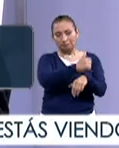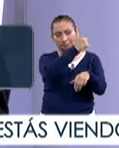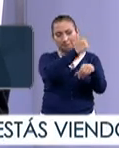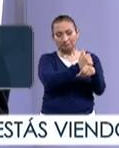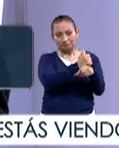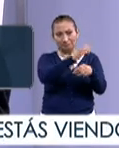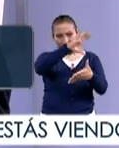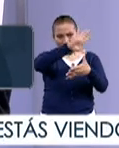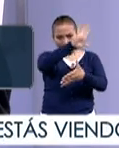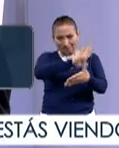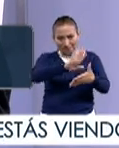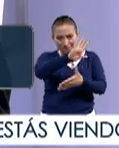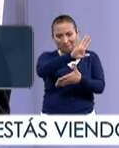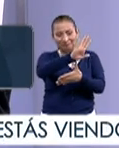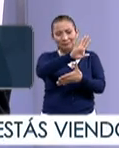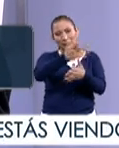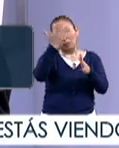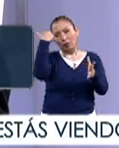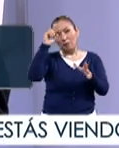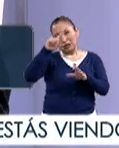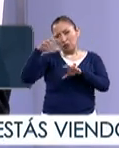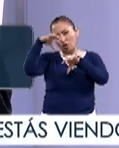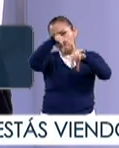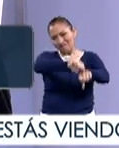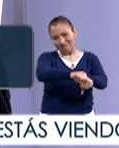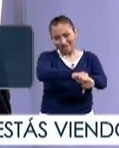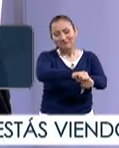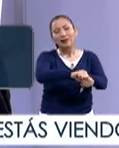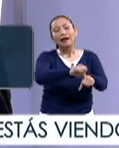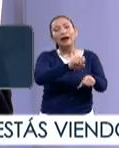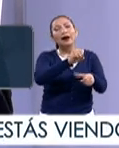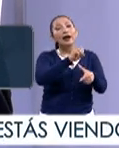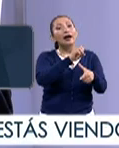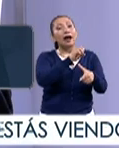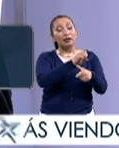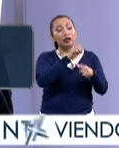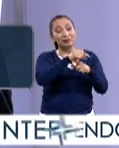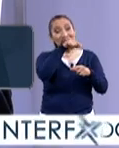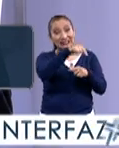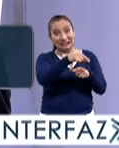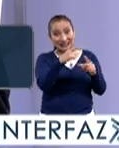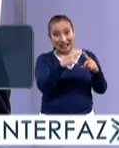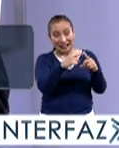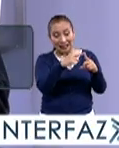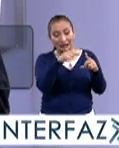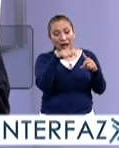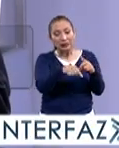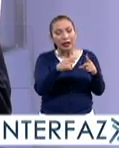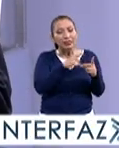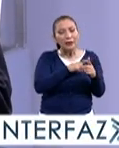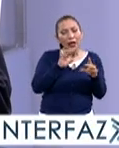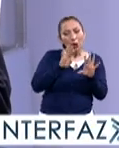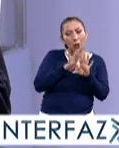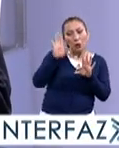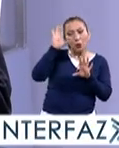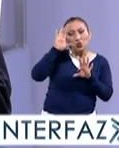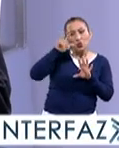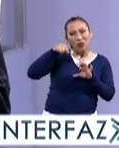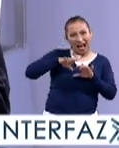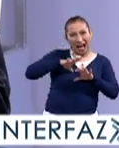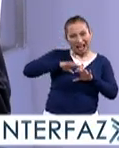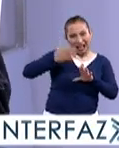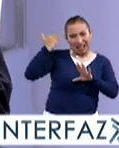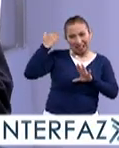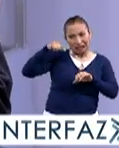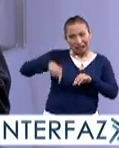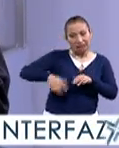en el continente como resultado de la conquista y entonces tiene que negociar con las culturas